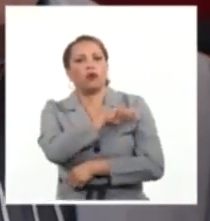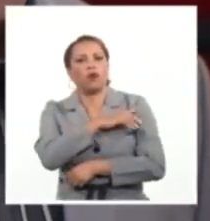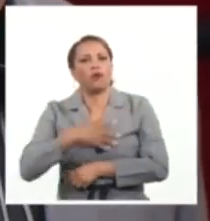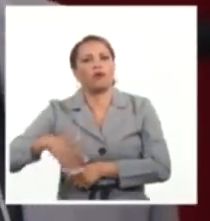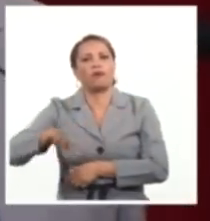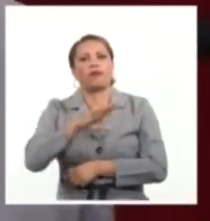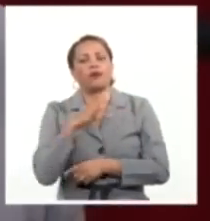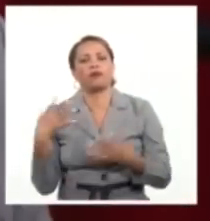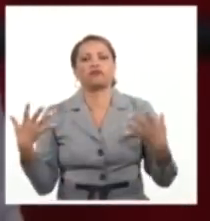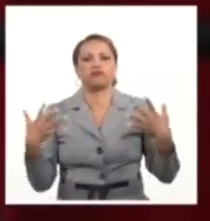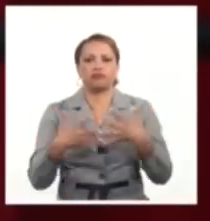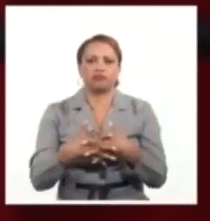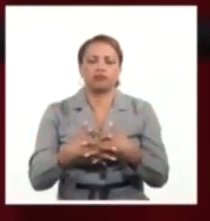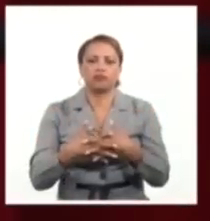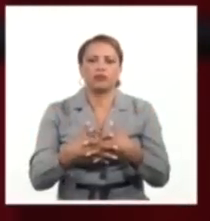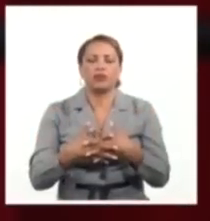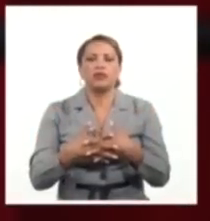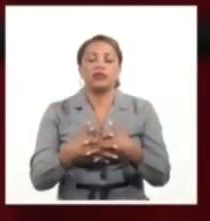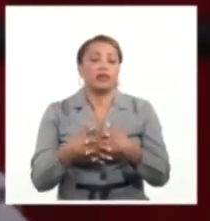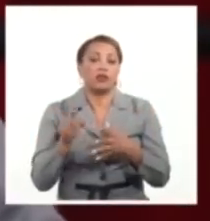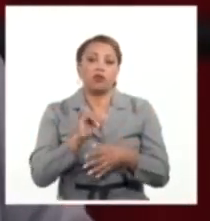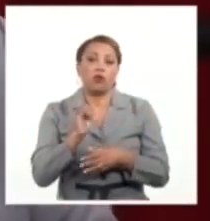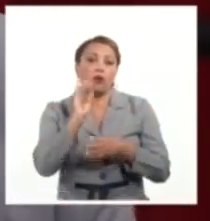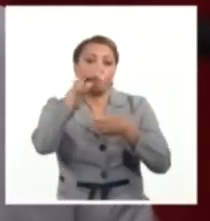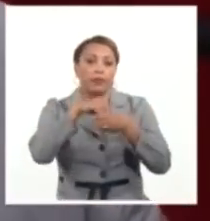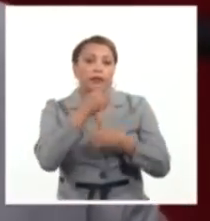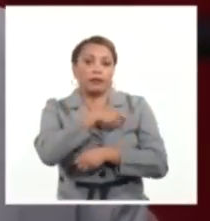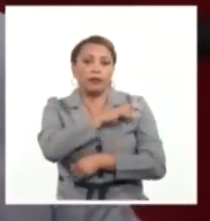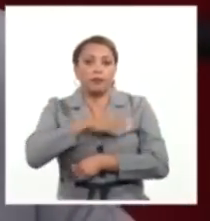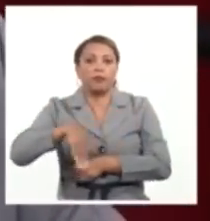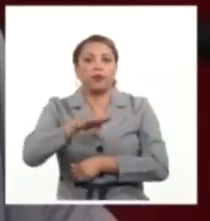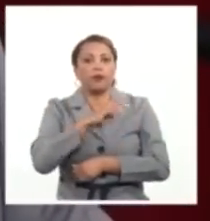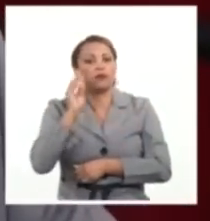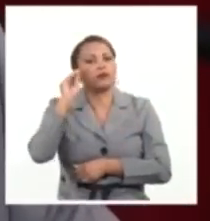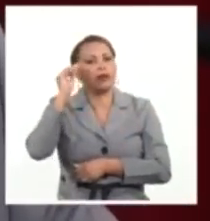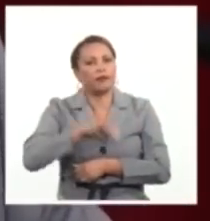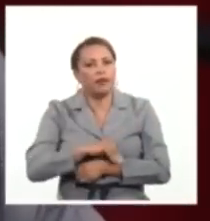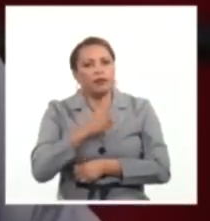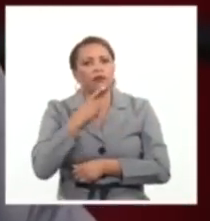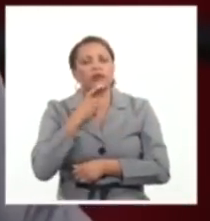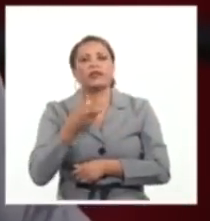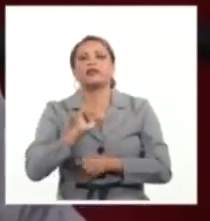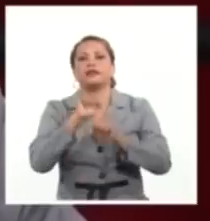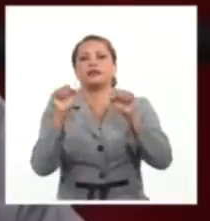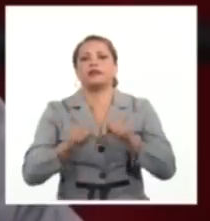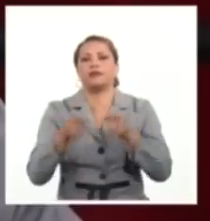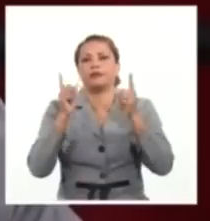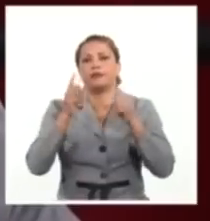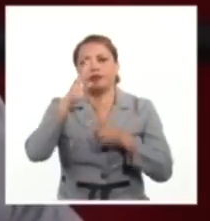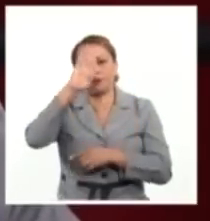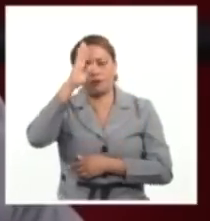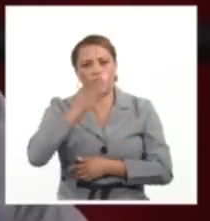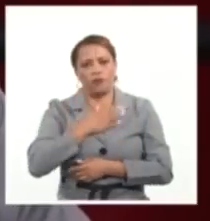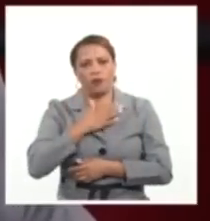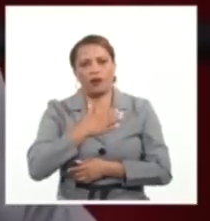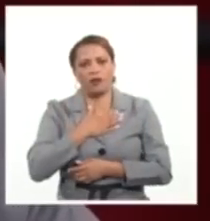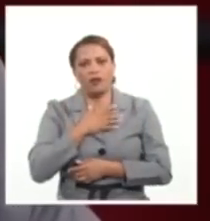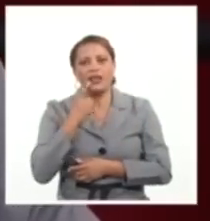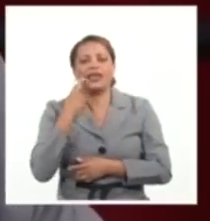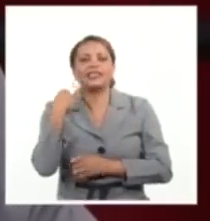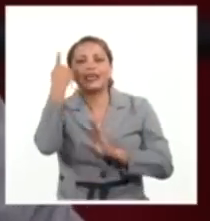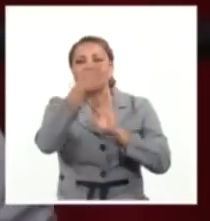soy parte. Convencido de la naturaleza popular del sistema político cubano, de esa cualidad que nos